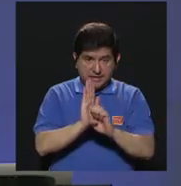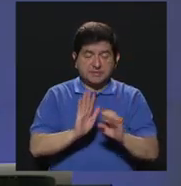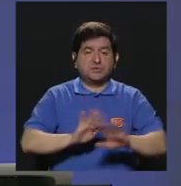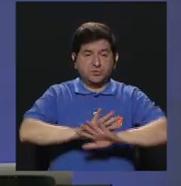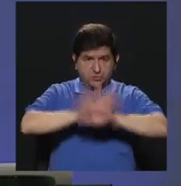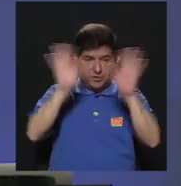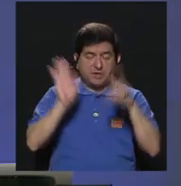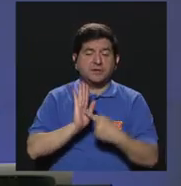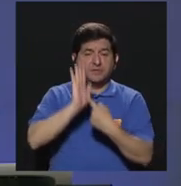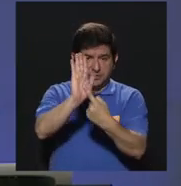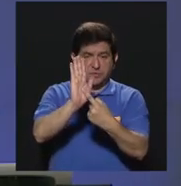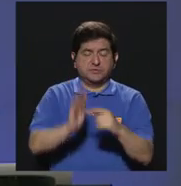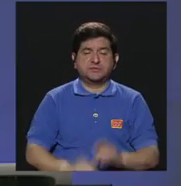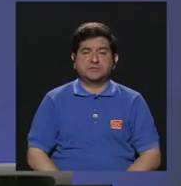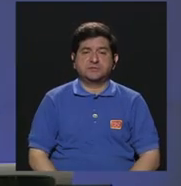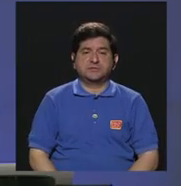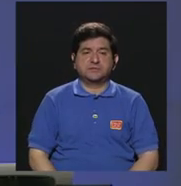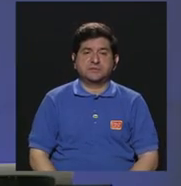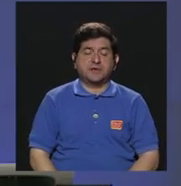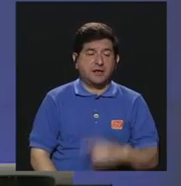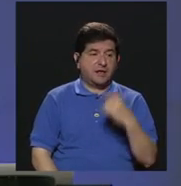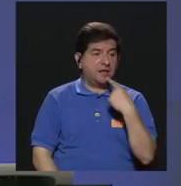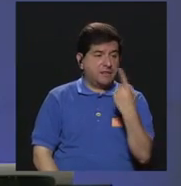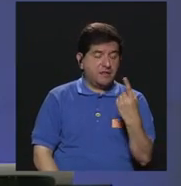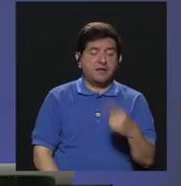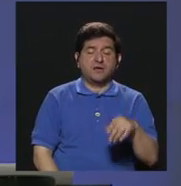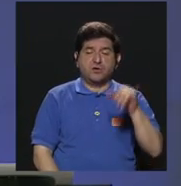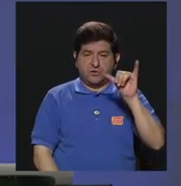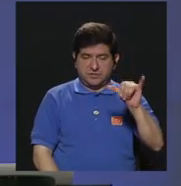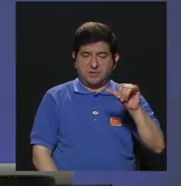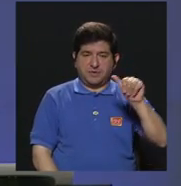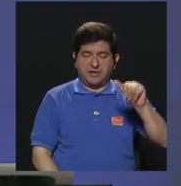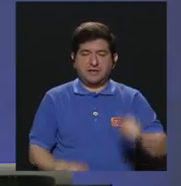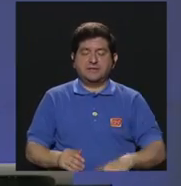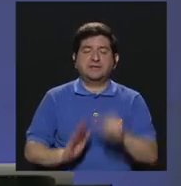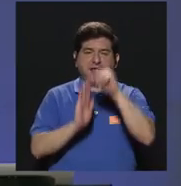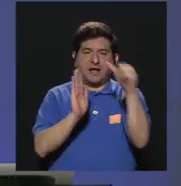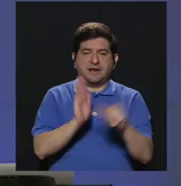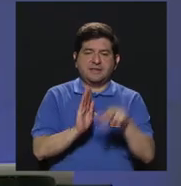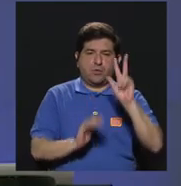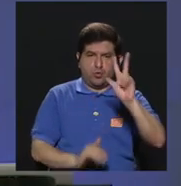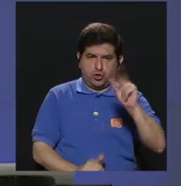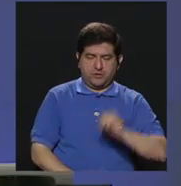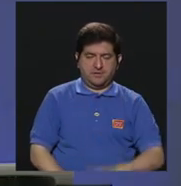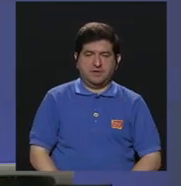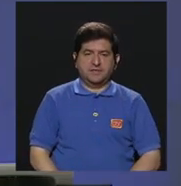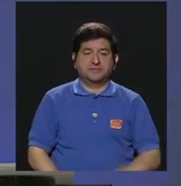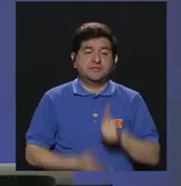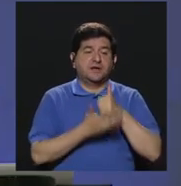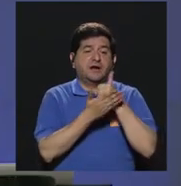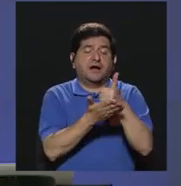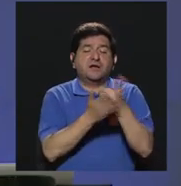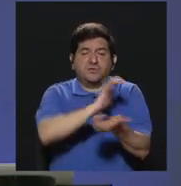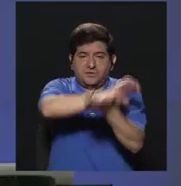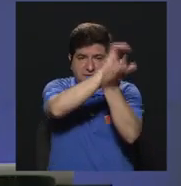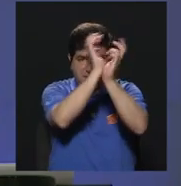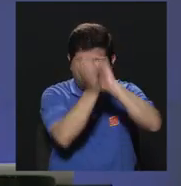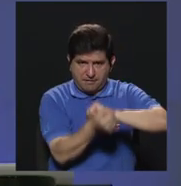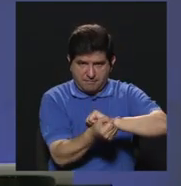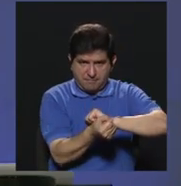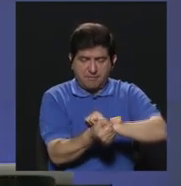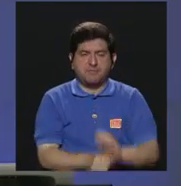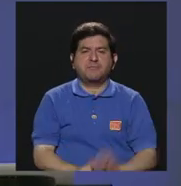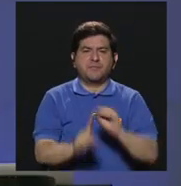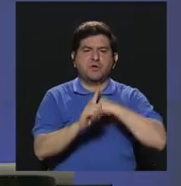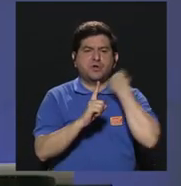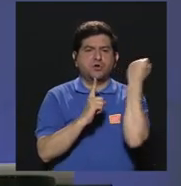al establecer lo que doña Yamilet mencionaba en el artículo 3 sobre contribuir a las transformaciones que